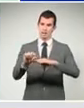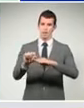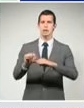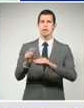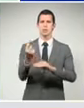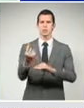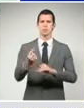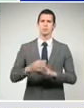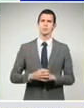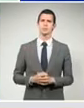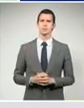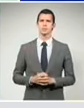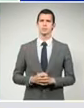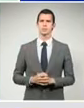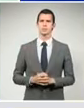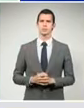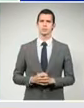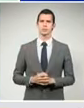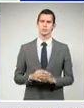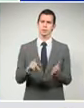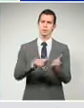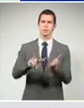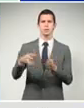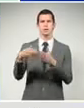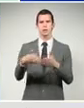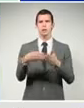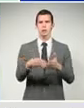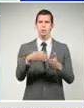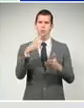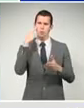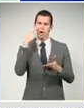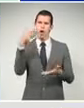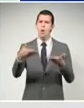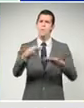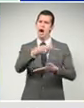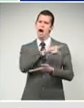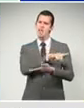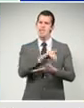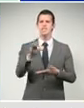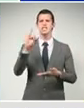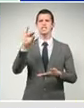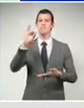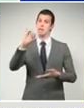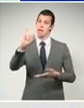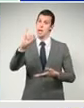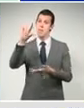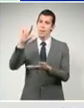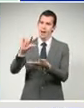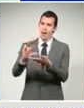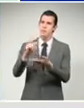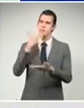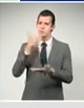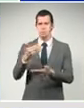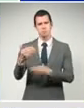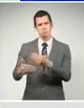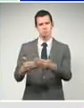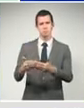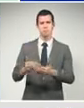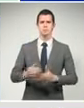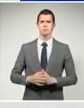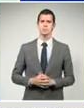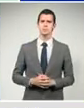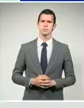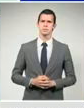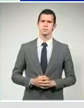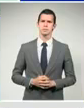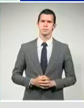que 76 menos que la jornada anterior. Es una cifra que dice que